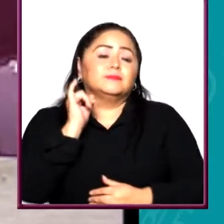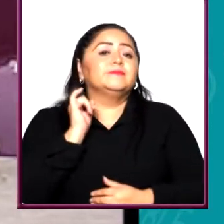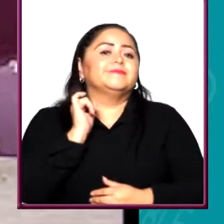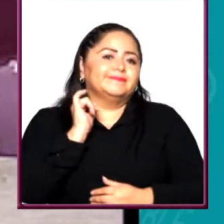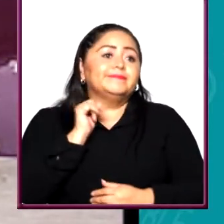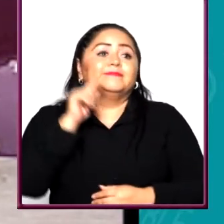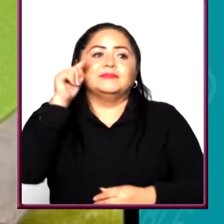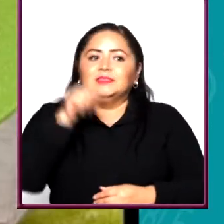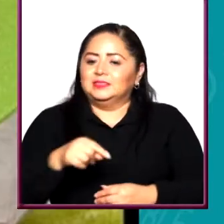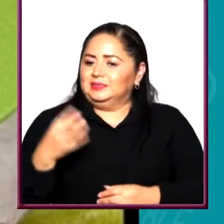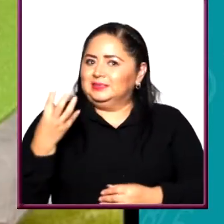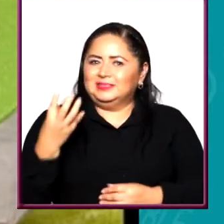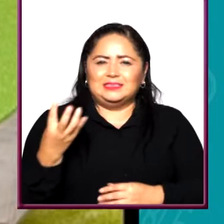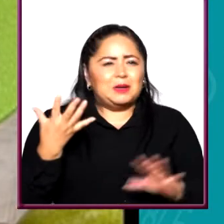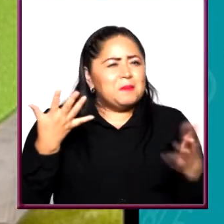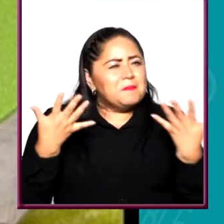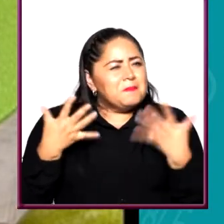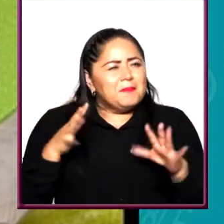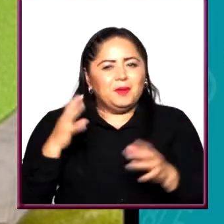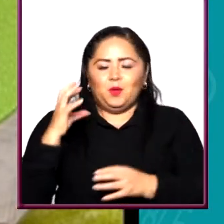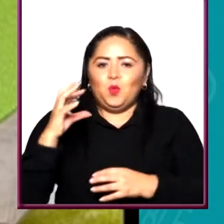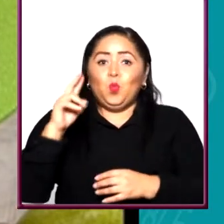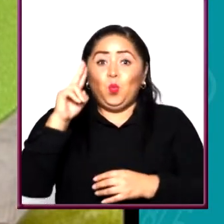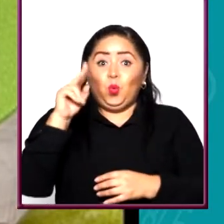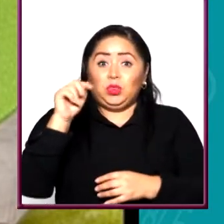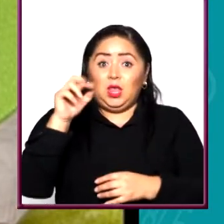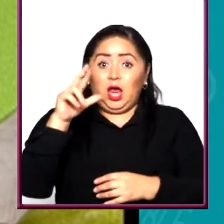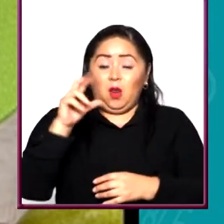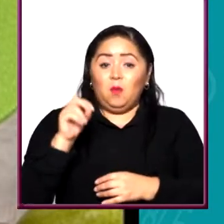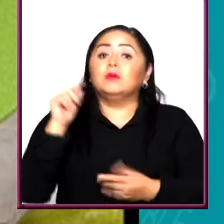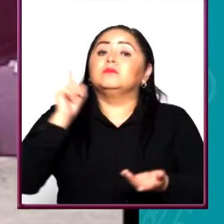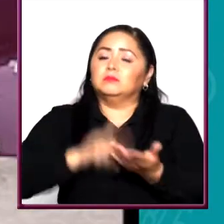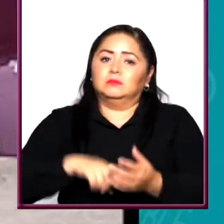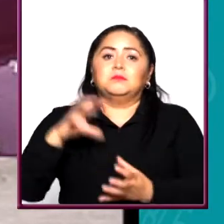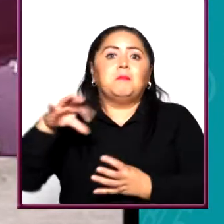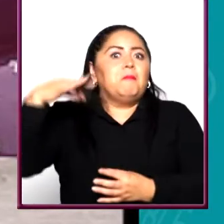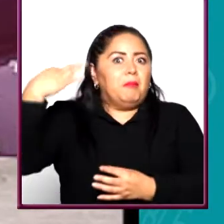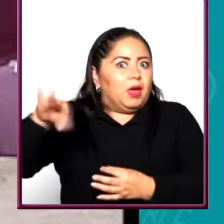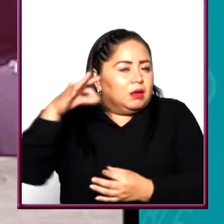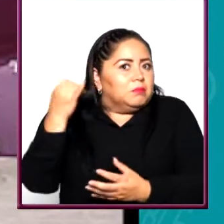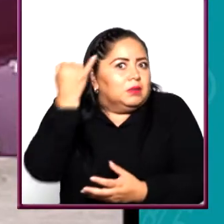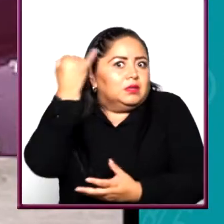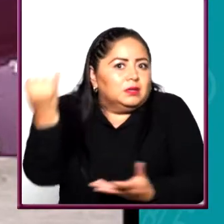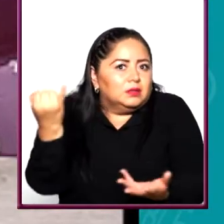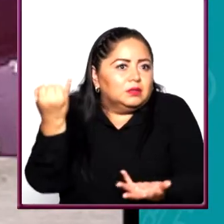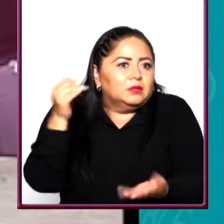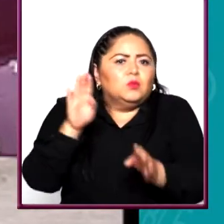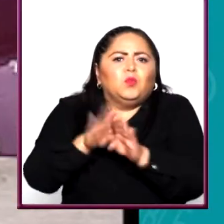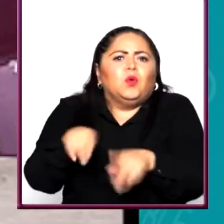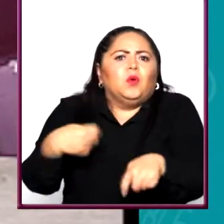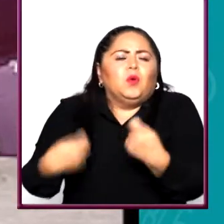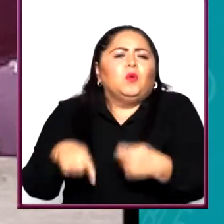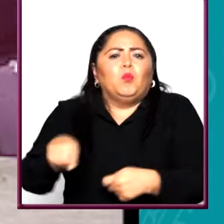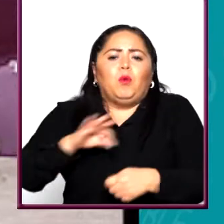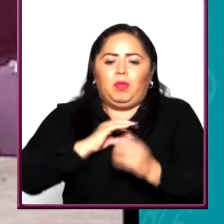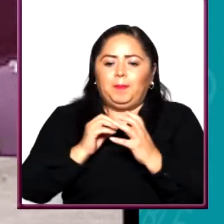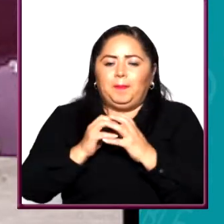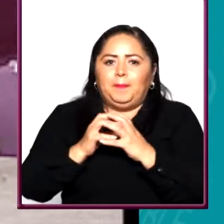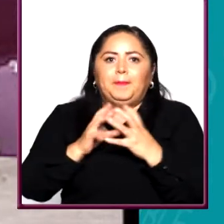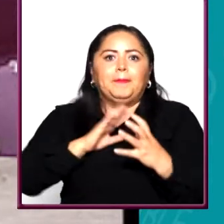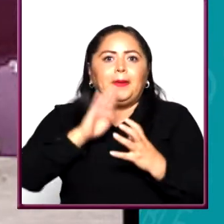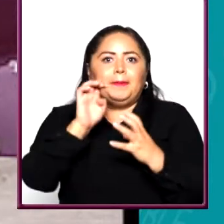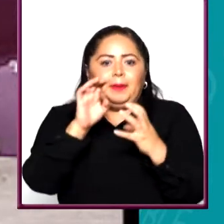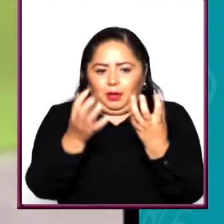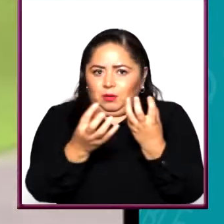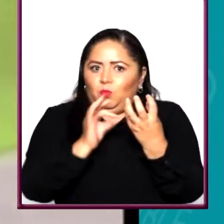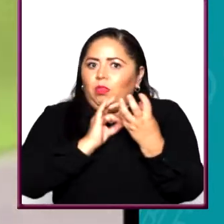sí, adivinaron, es del tamaño aproximado de un útero. Nada más imagínate que este órgano es elástico porque en él puede